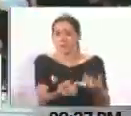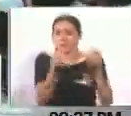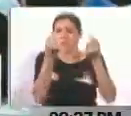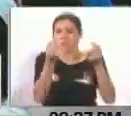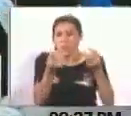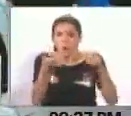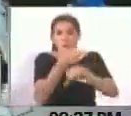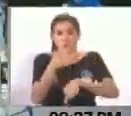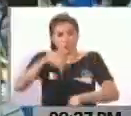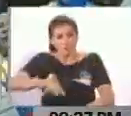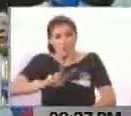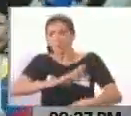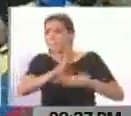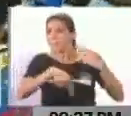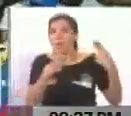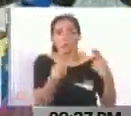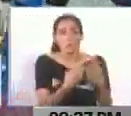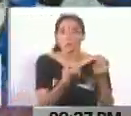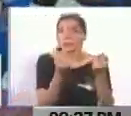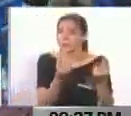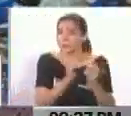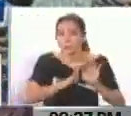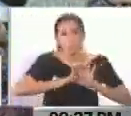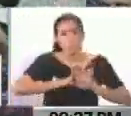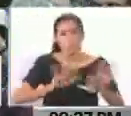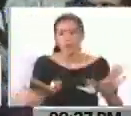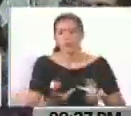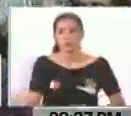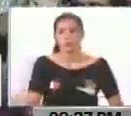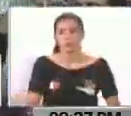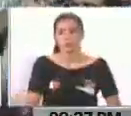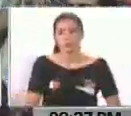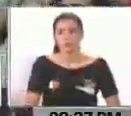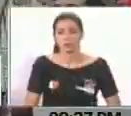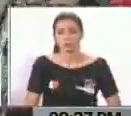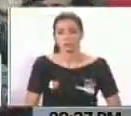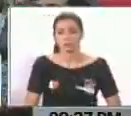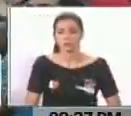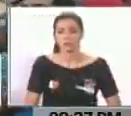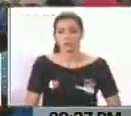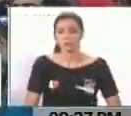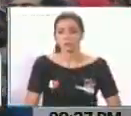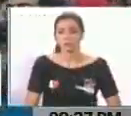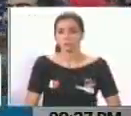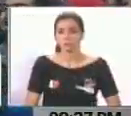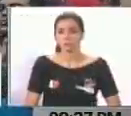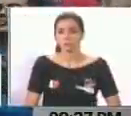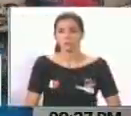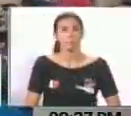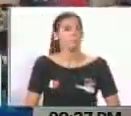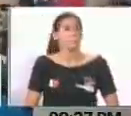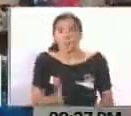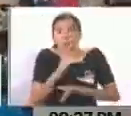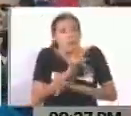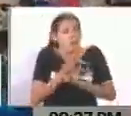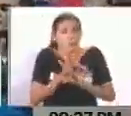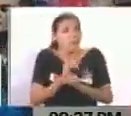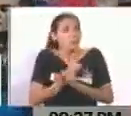a este país. Más nunca lo volverán a gobernar. No hay forma de que ustedes lo gobiernen.